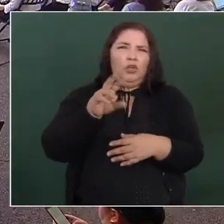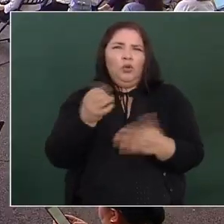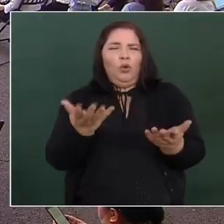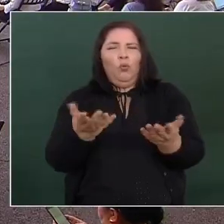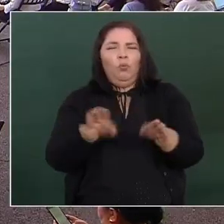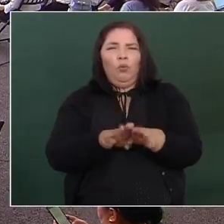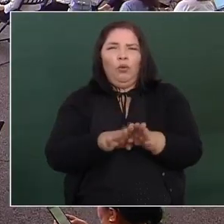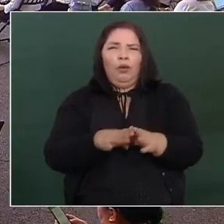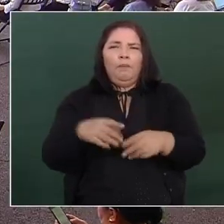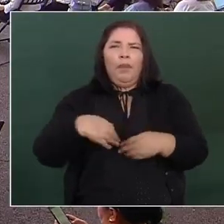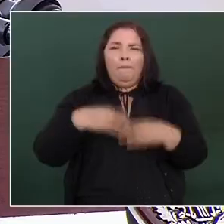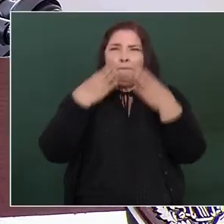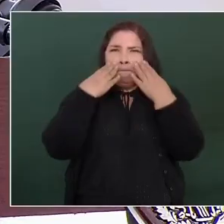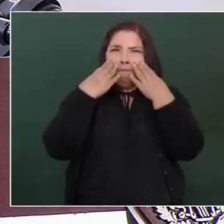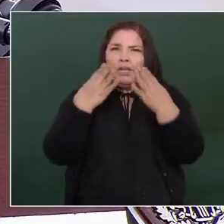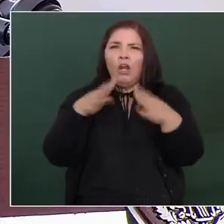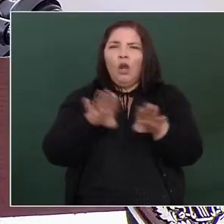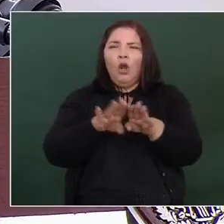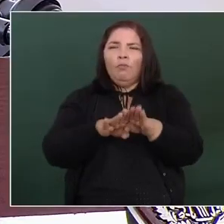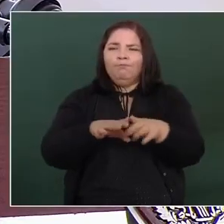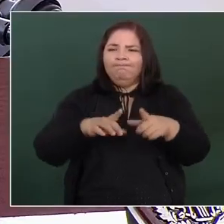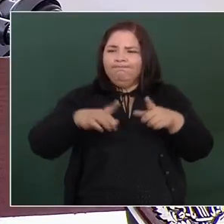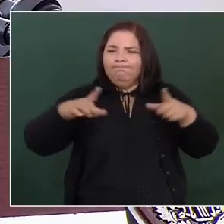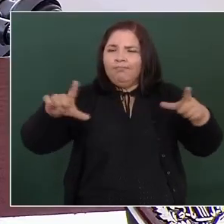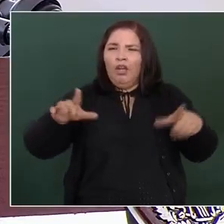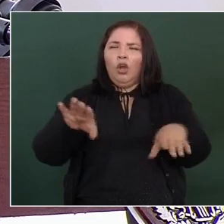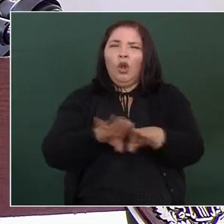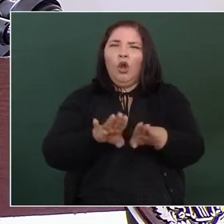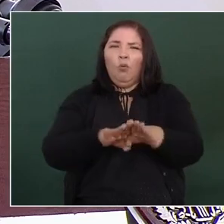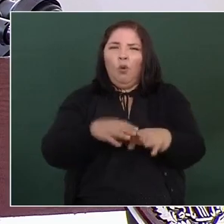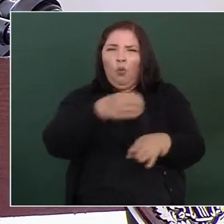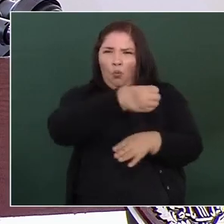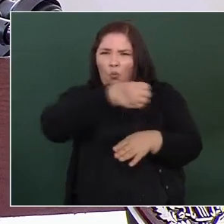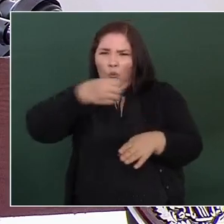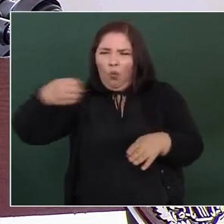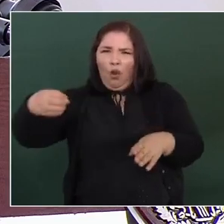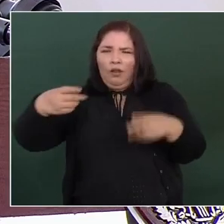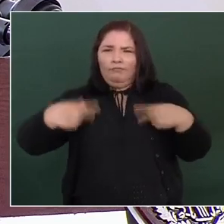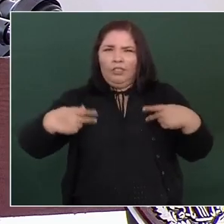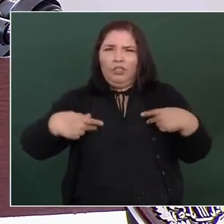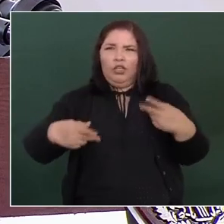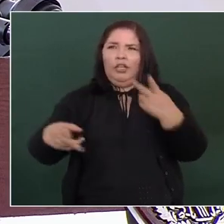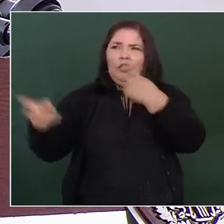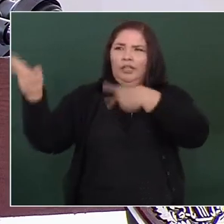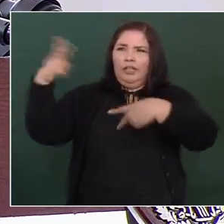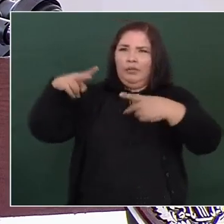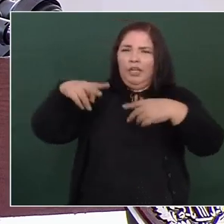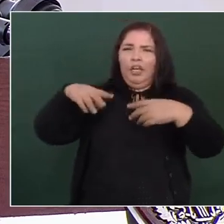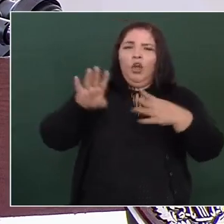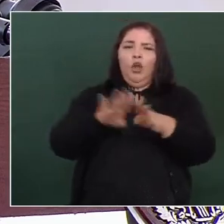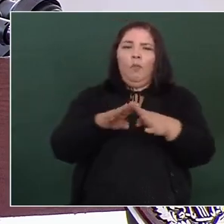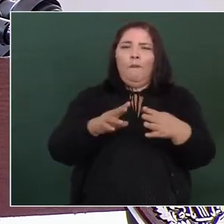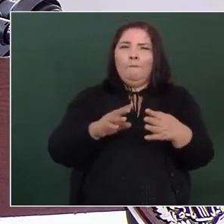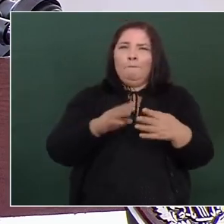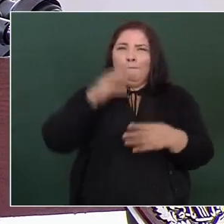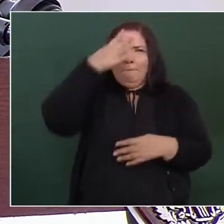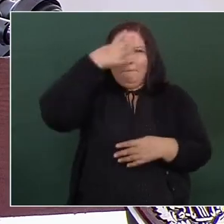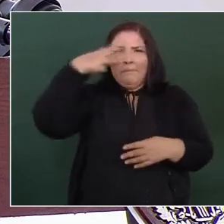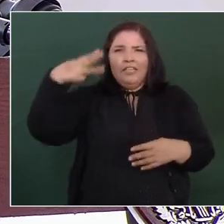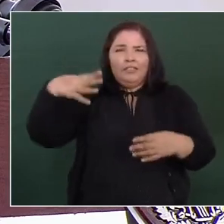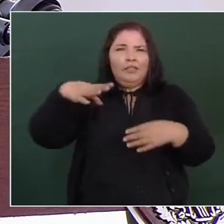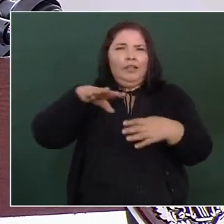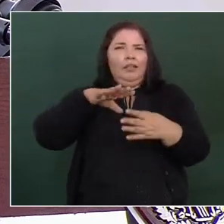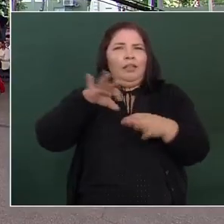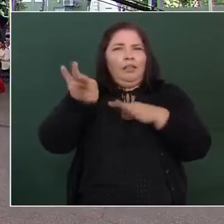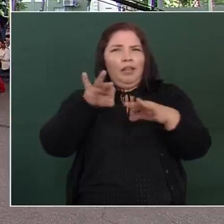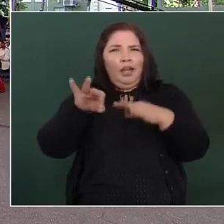luego mirar cómo podemos ampliar las vías regulares ordenadas de migración, incluyendo las visas de trabajo, que